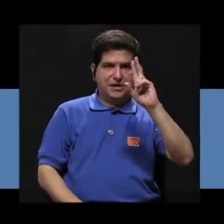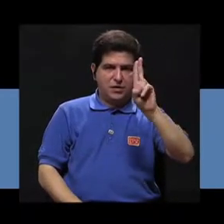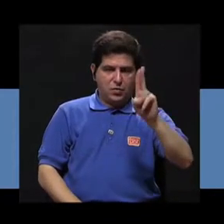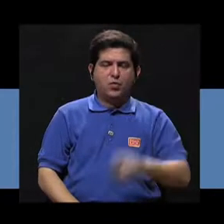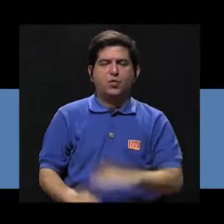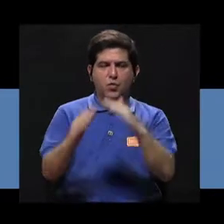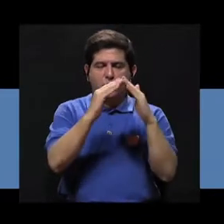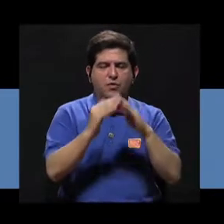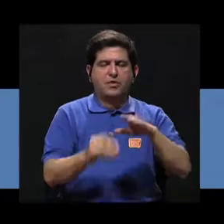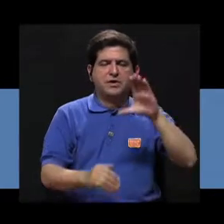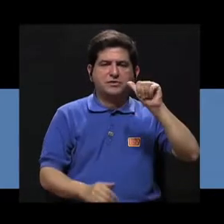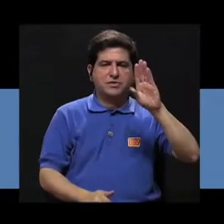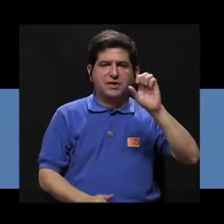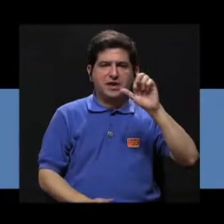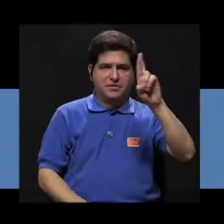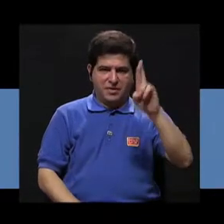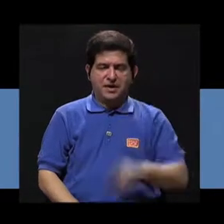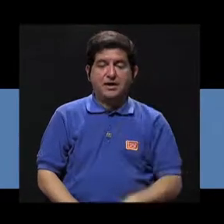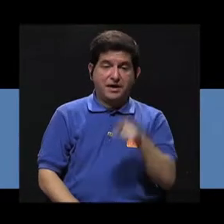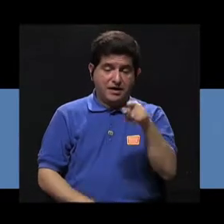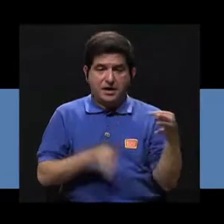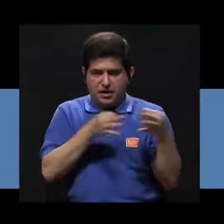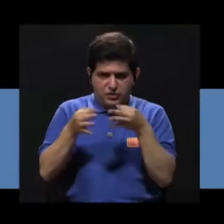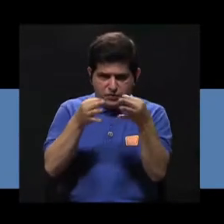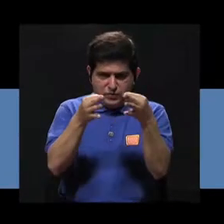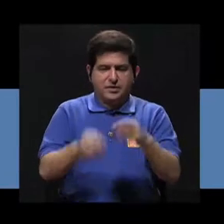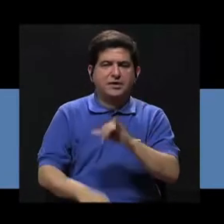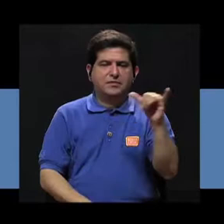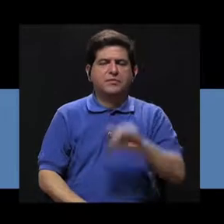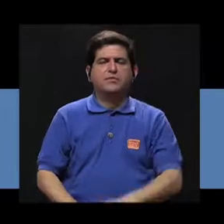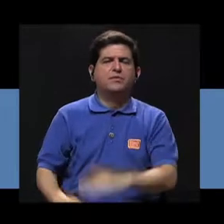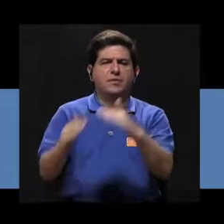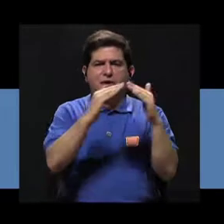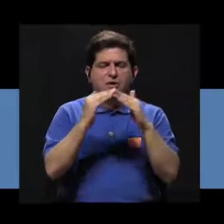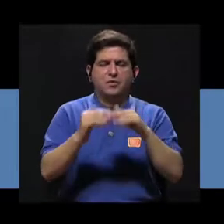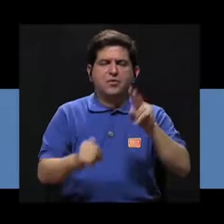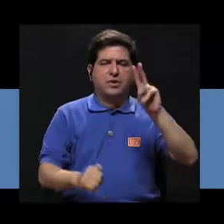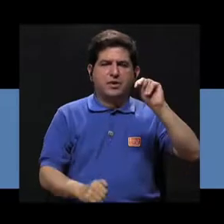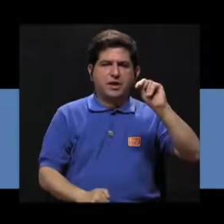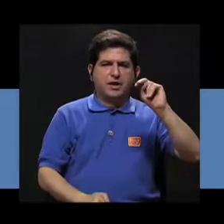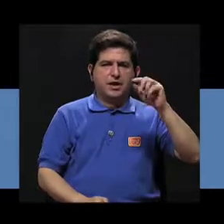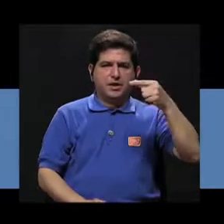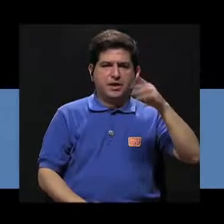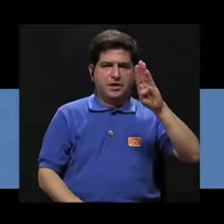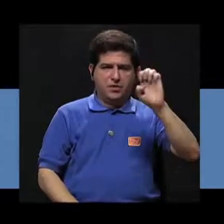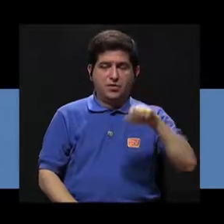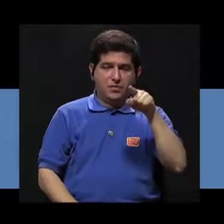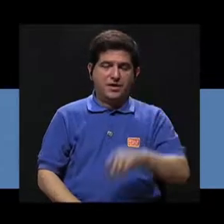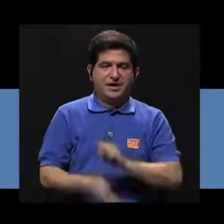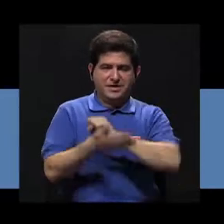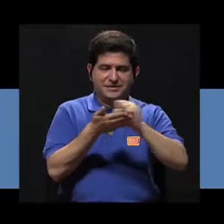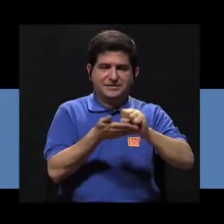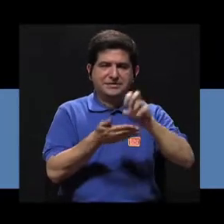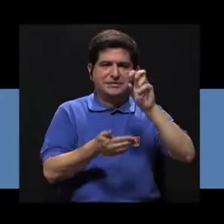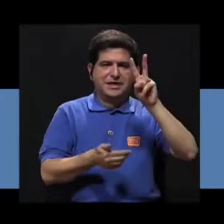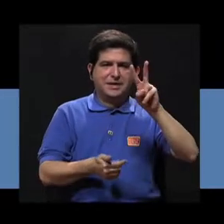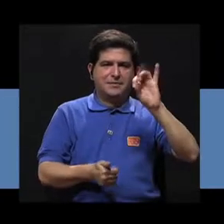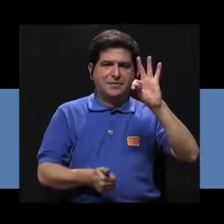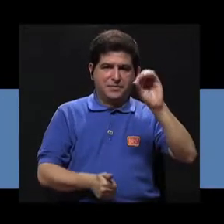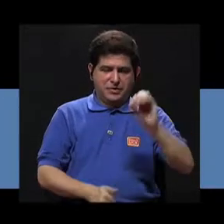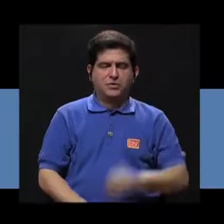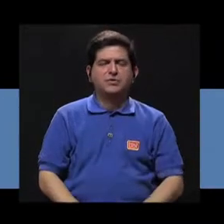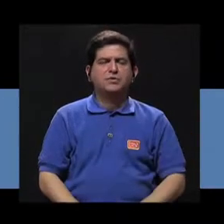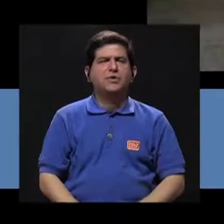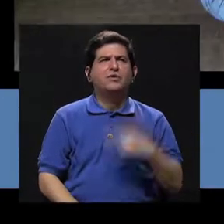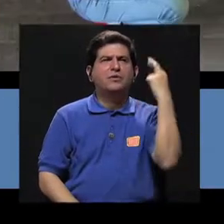con población Cabécar en Alto Chirripó, en Turrialba, y también con comunidades noves de San Vito de Cotobruz. El